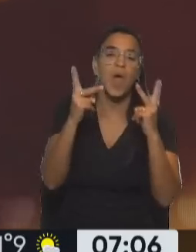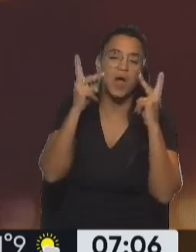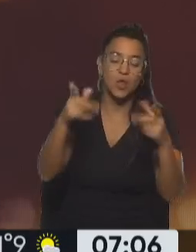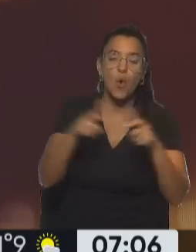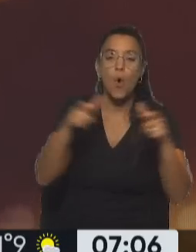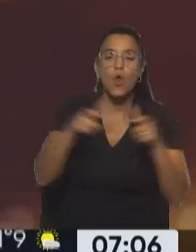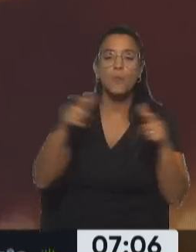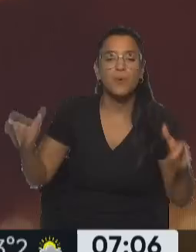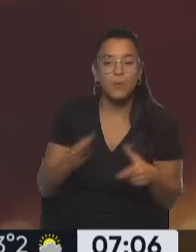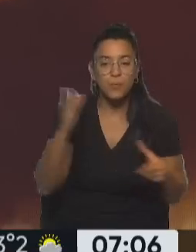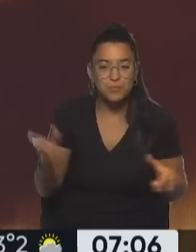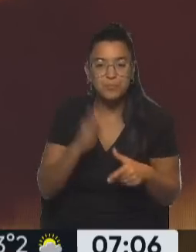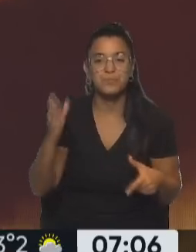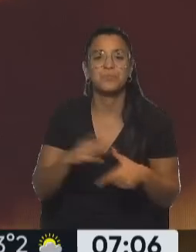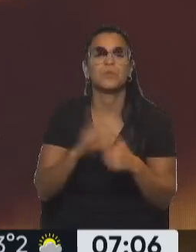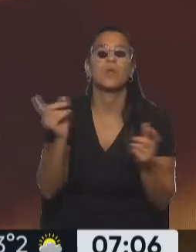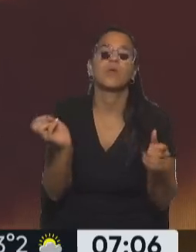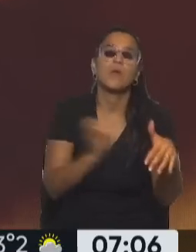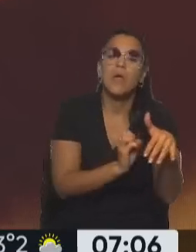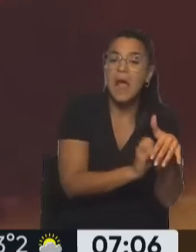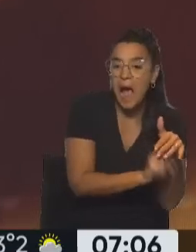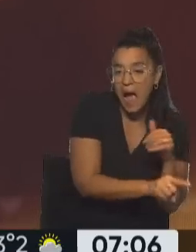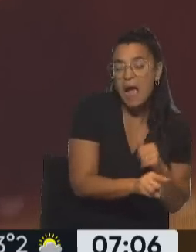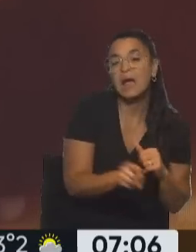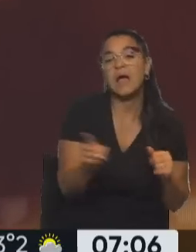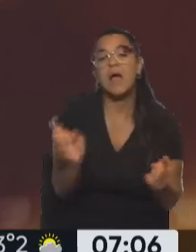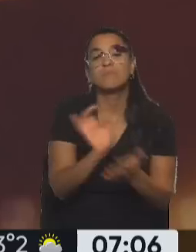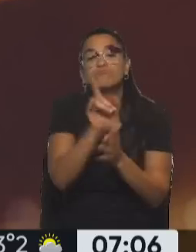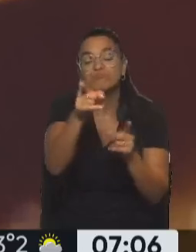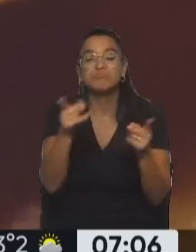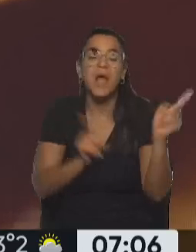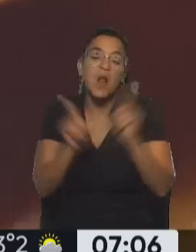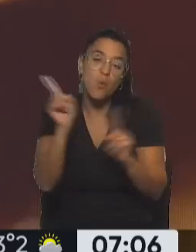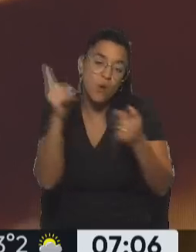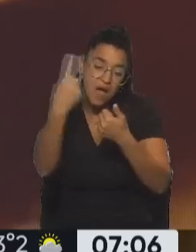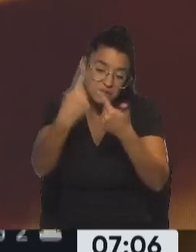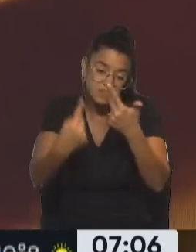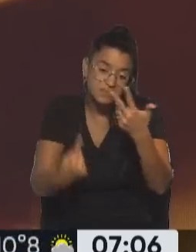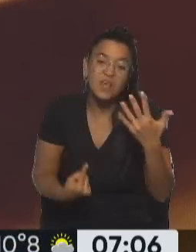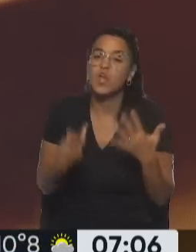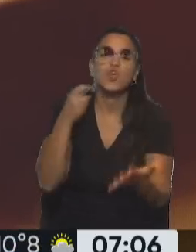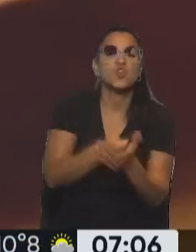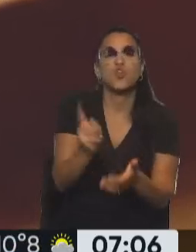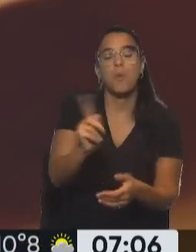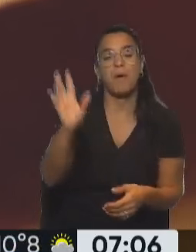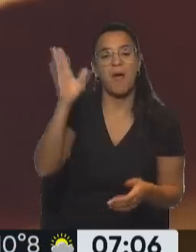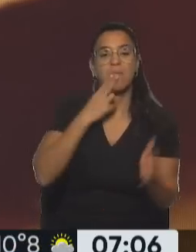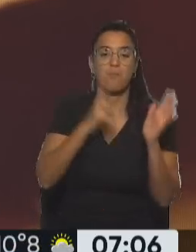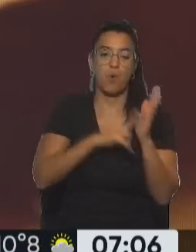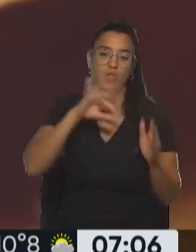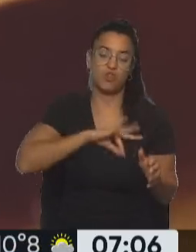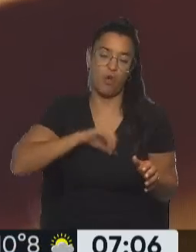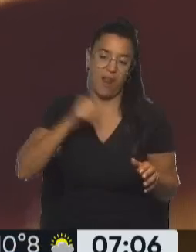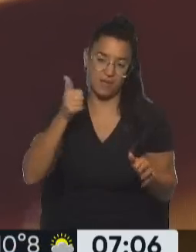por productividad, fallos de caja y conceptos de naturaleza son los conceptos que no van a estar entonces en el impuesto a la hora